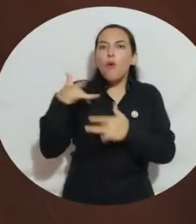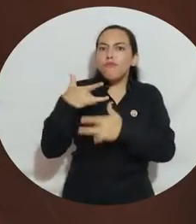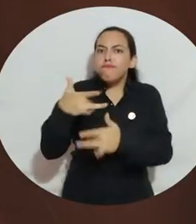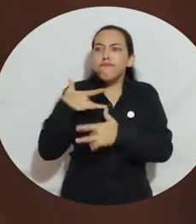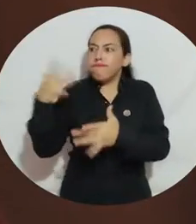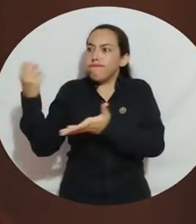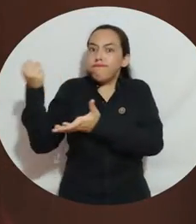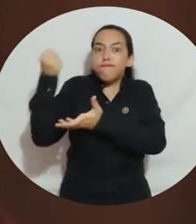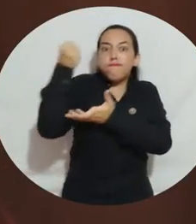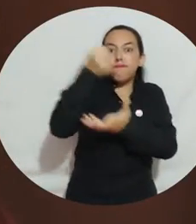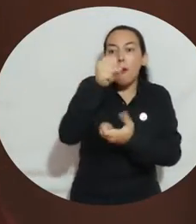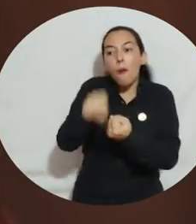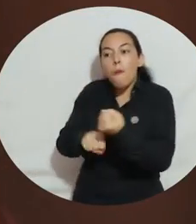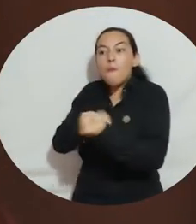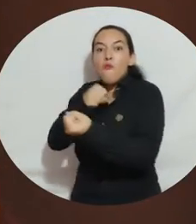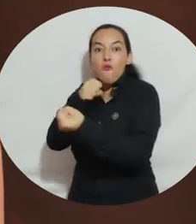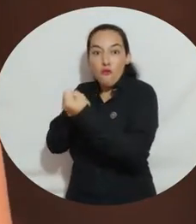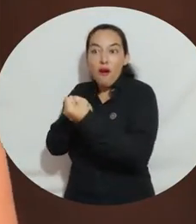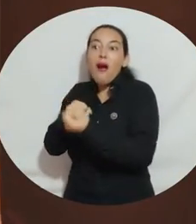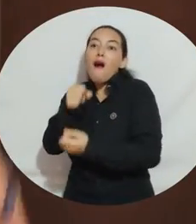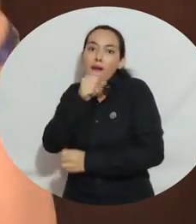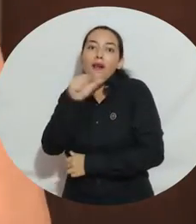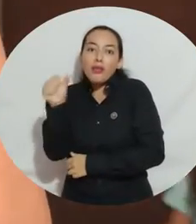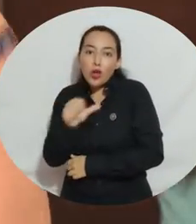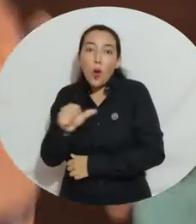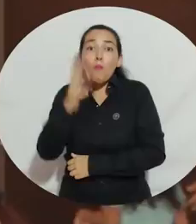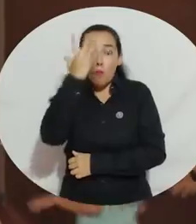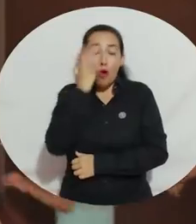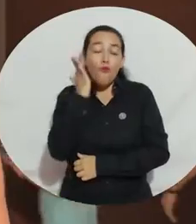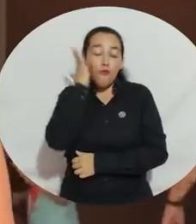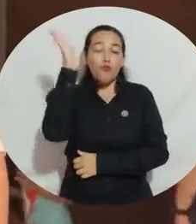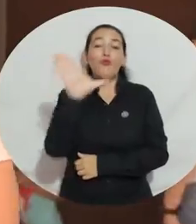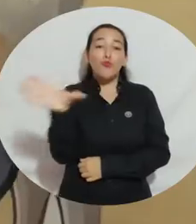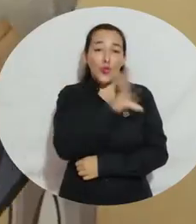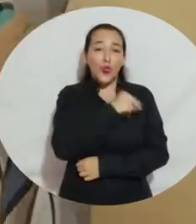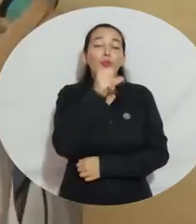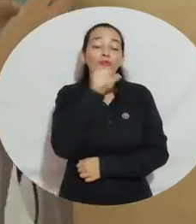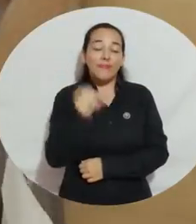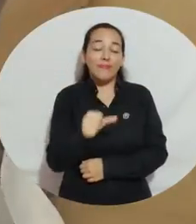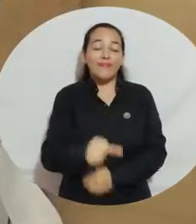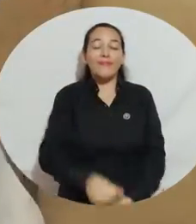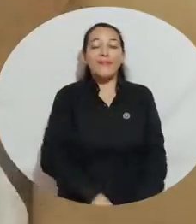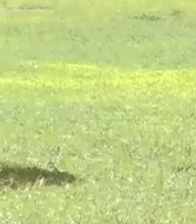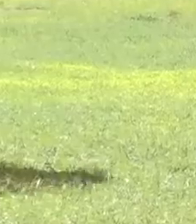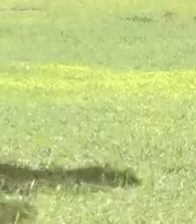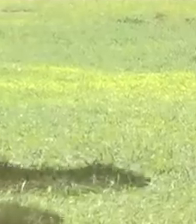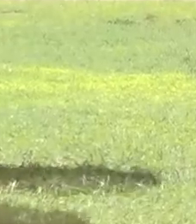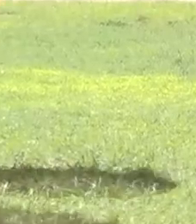recolectar todos los fondos en favor de nuestros abuelitos, porque allá vamos todos.